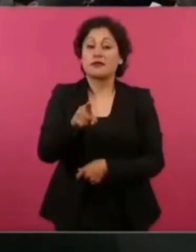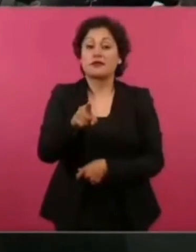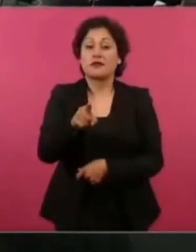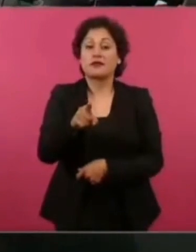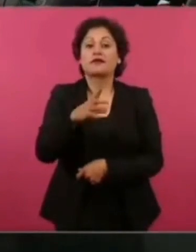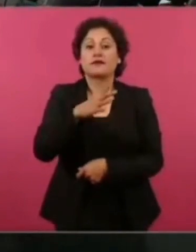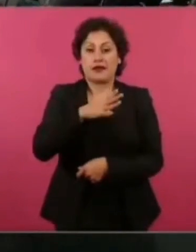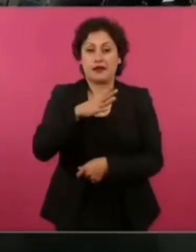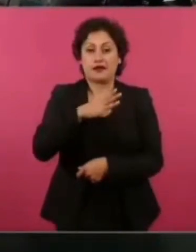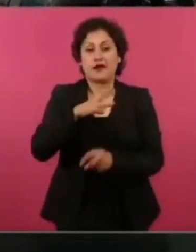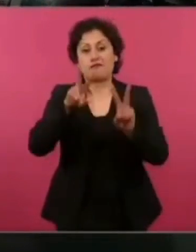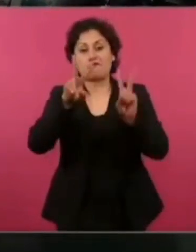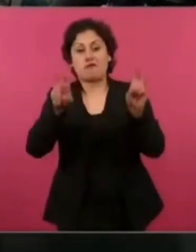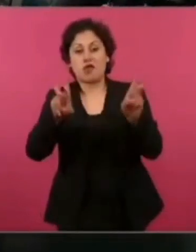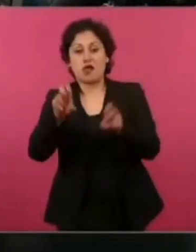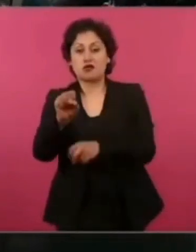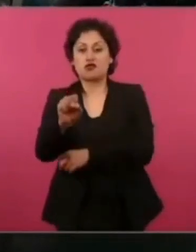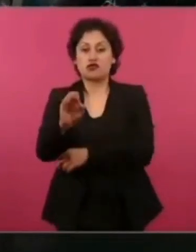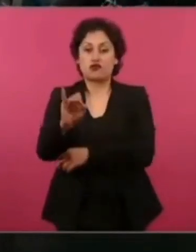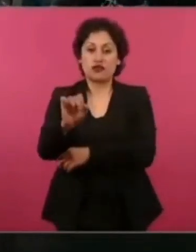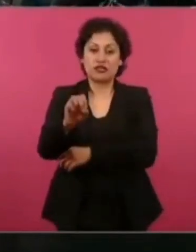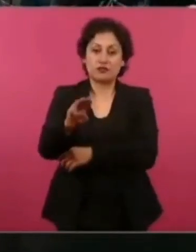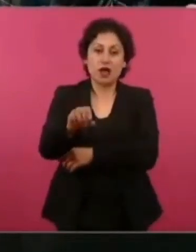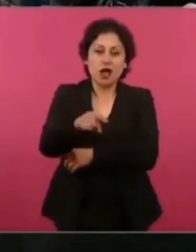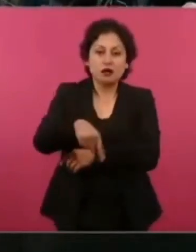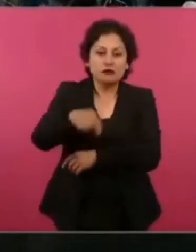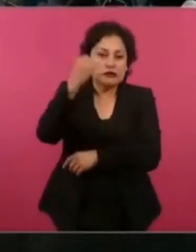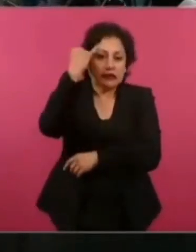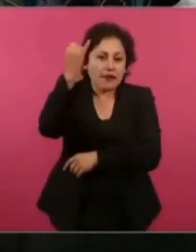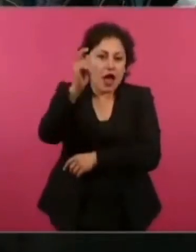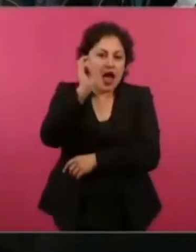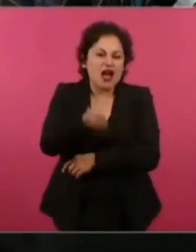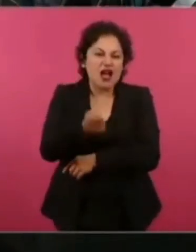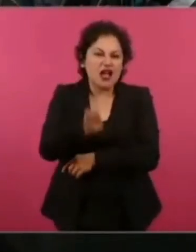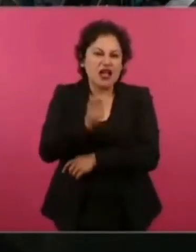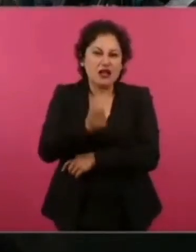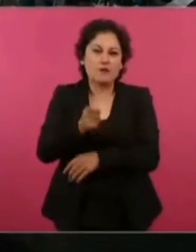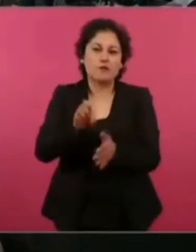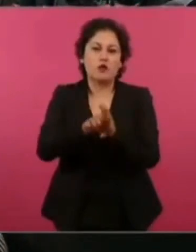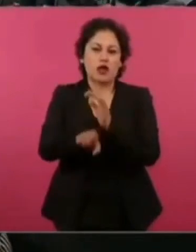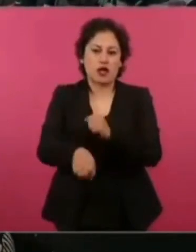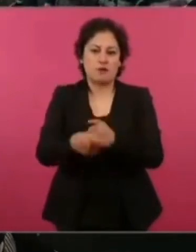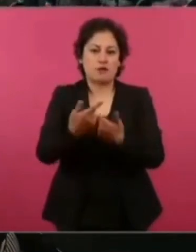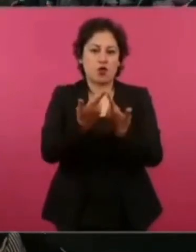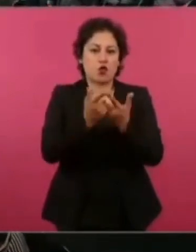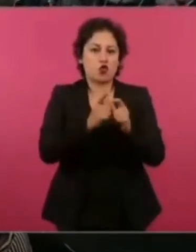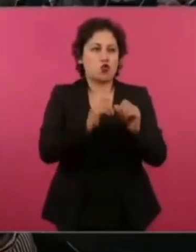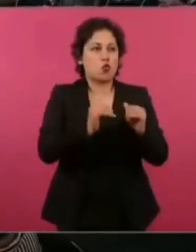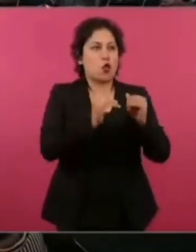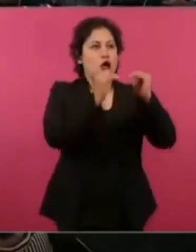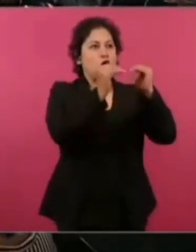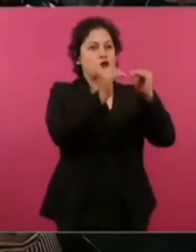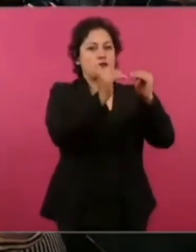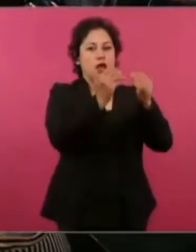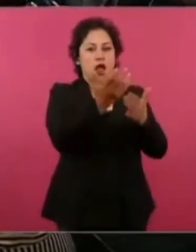el sofisma de que si llovía fuerte arriba, goteaba